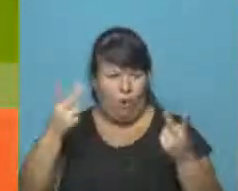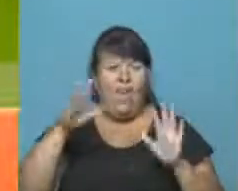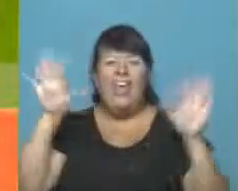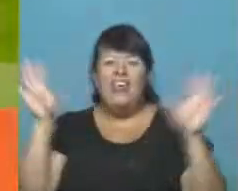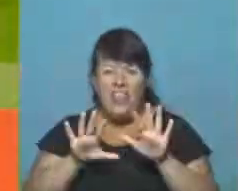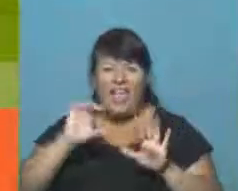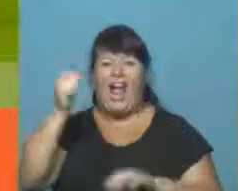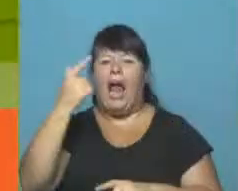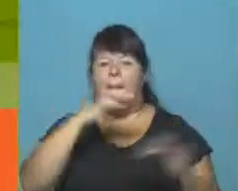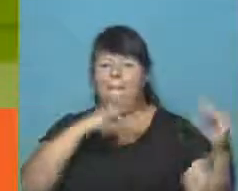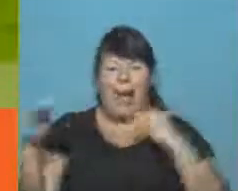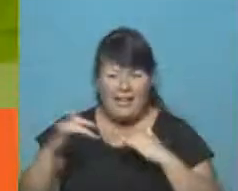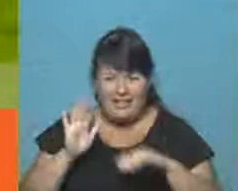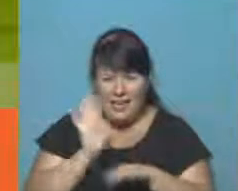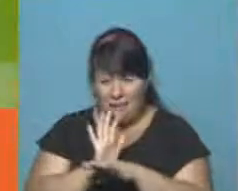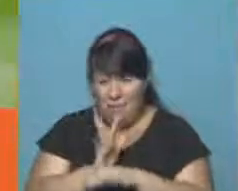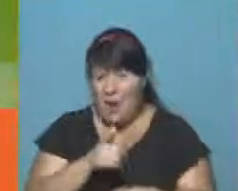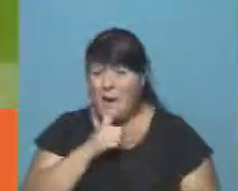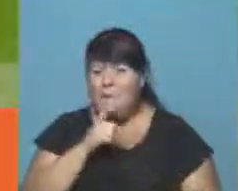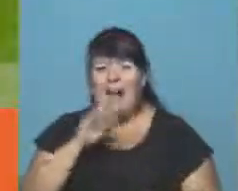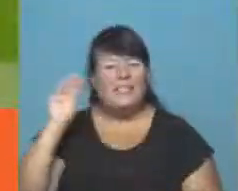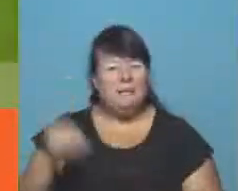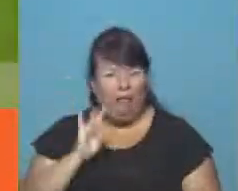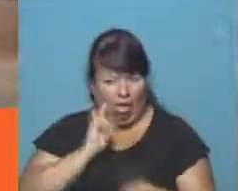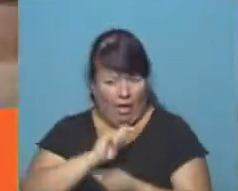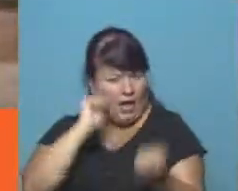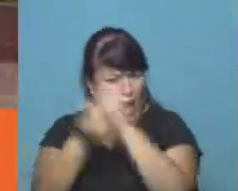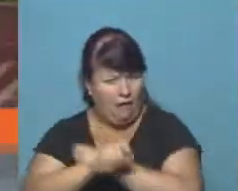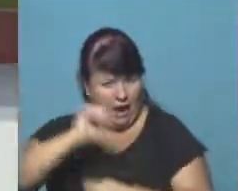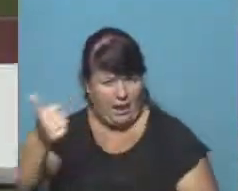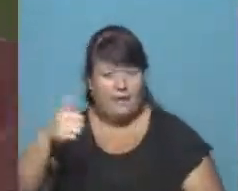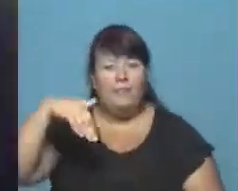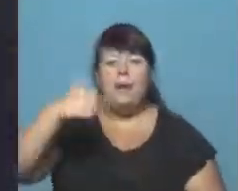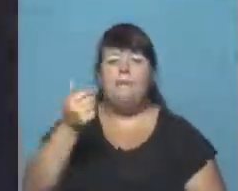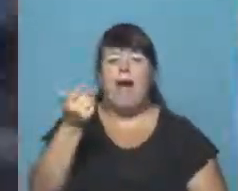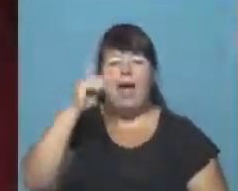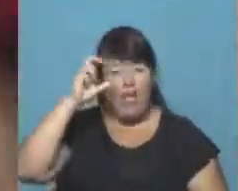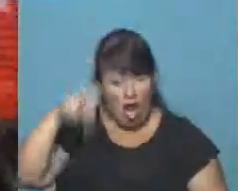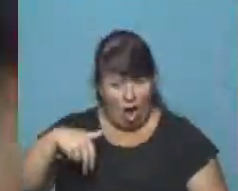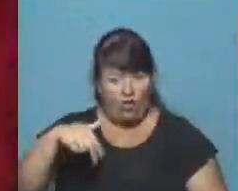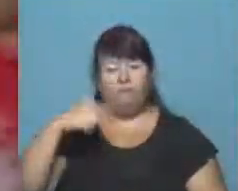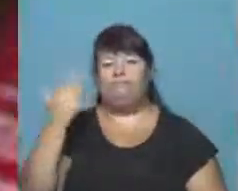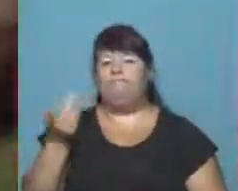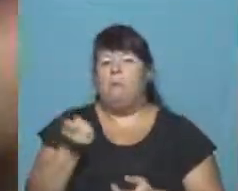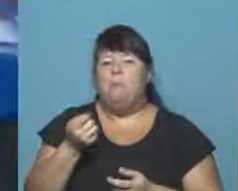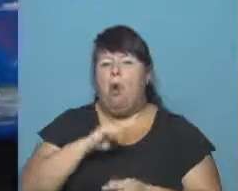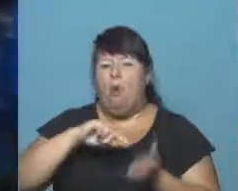hombres ganando un partido que parecía perdido. Y Leonardo Madelón, de magra